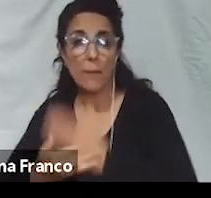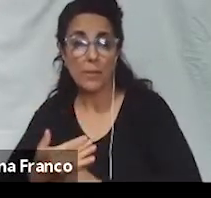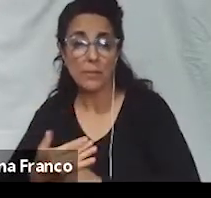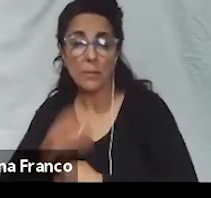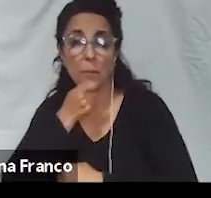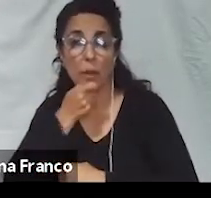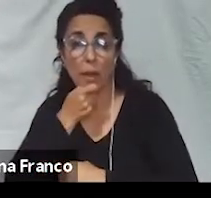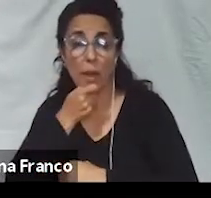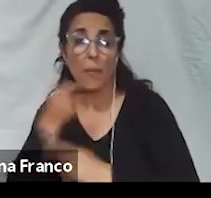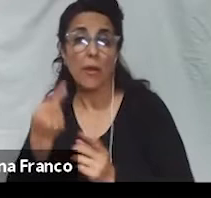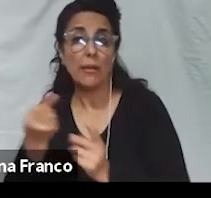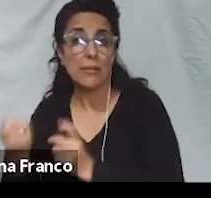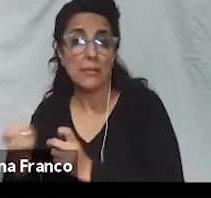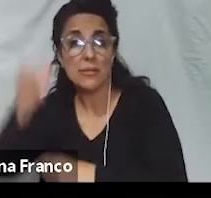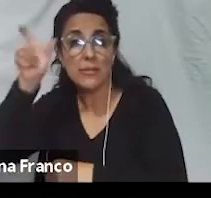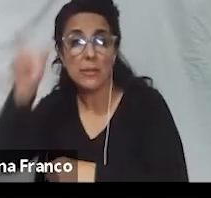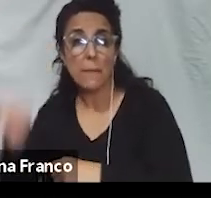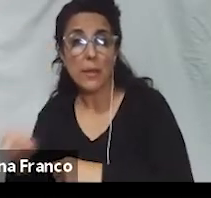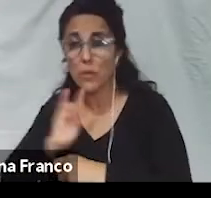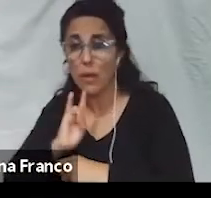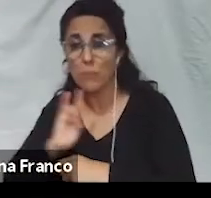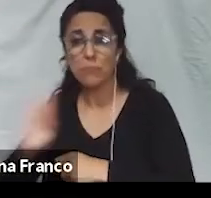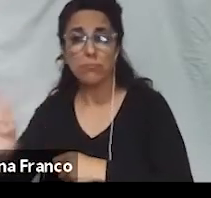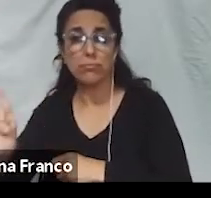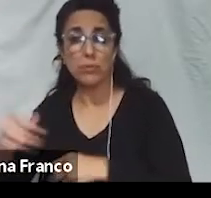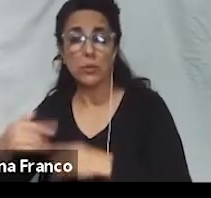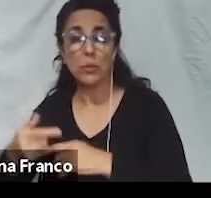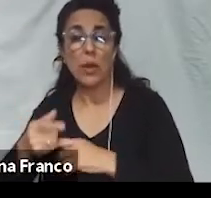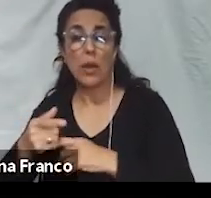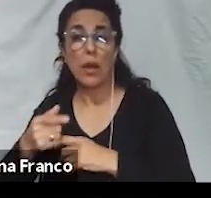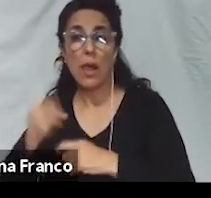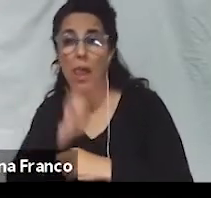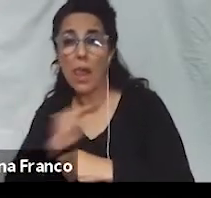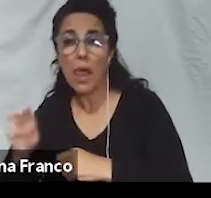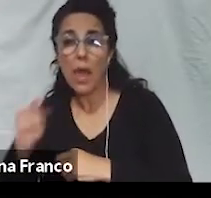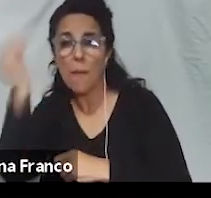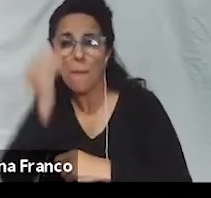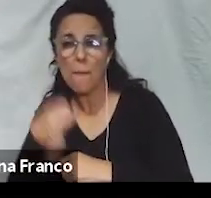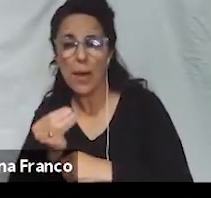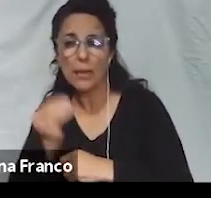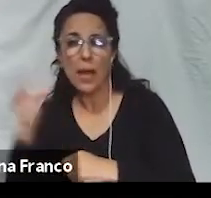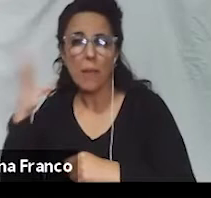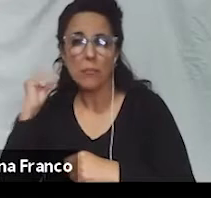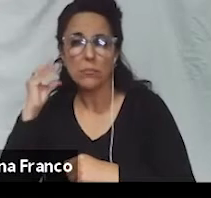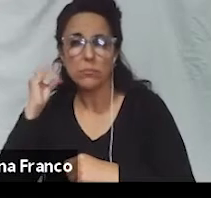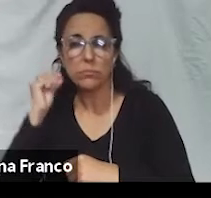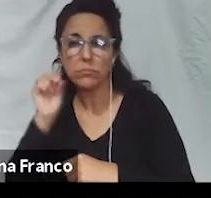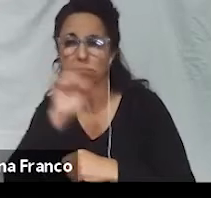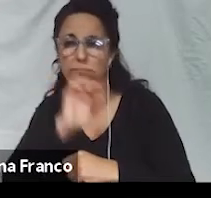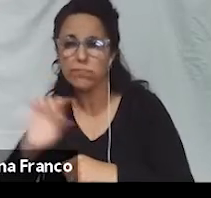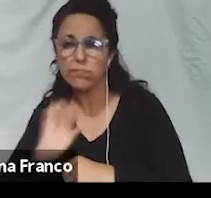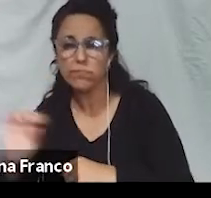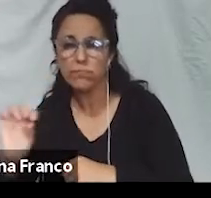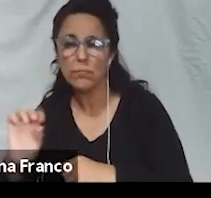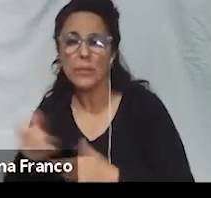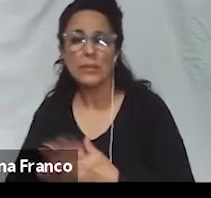de discapacidad, por ejemplo, que necesiten que necesiten usar un lector de pantalla, por ejemplo. Entonces